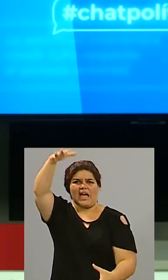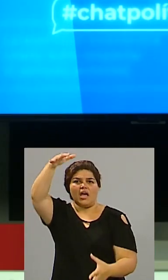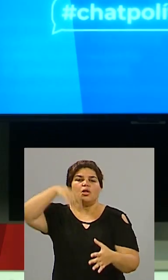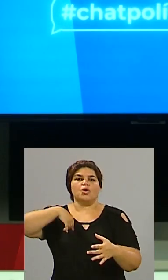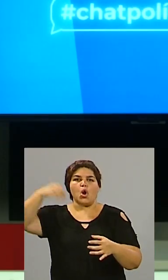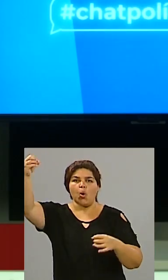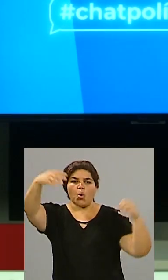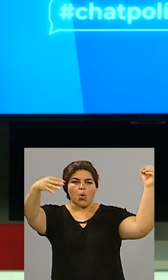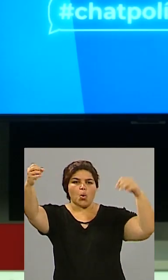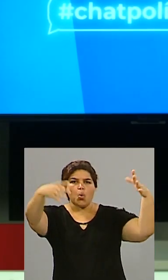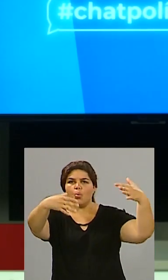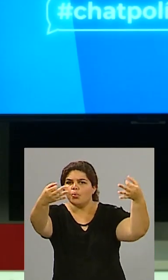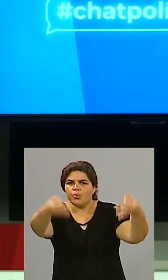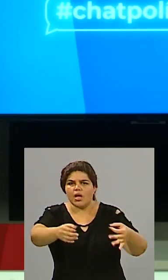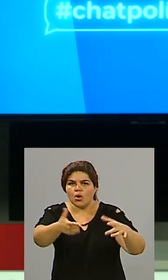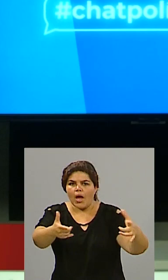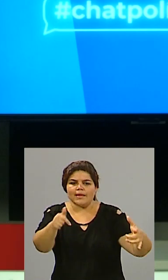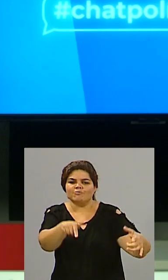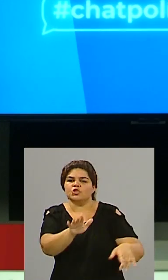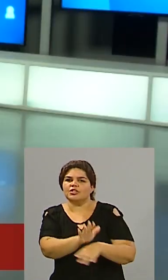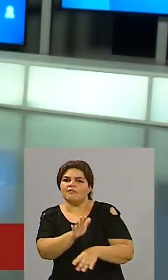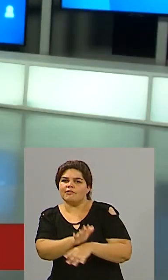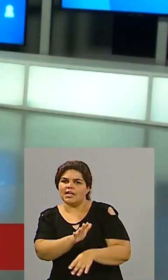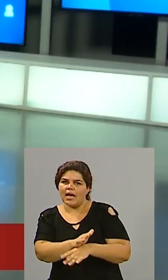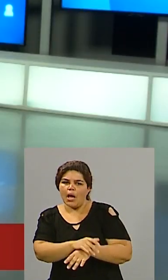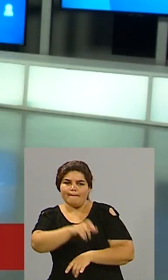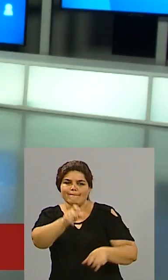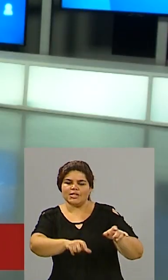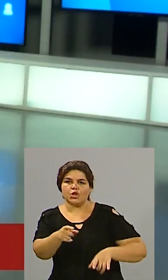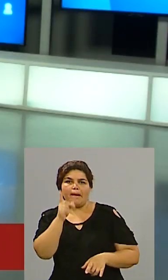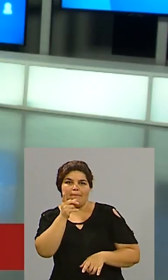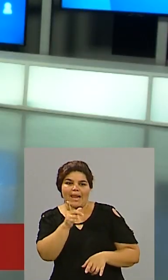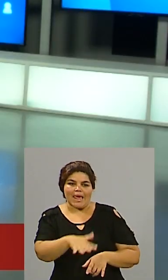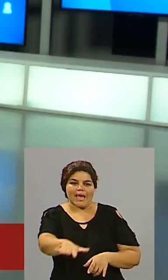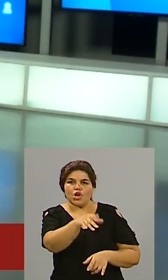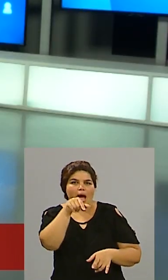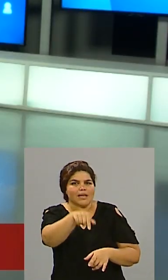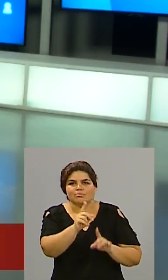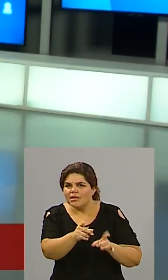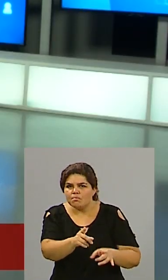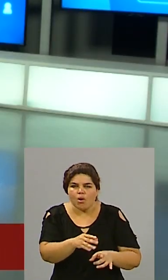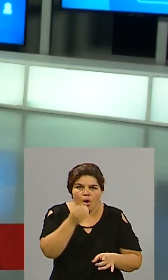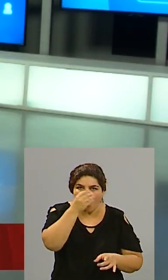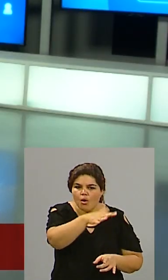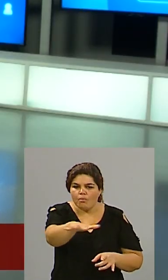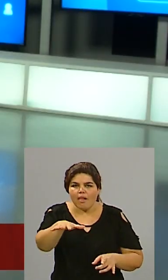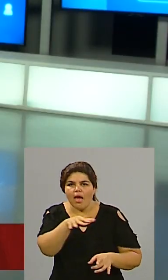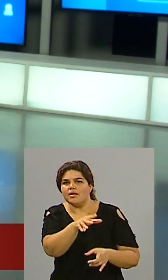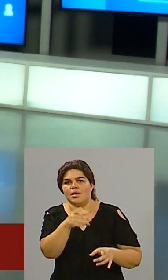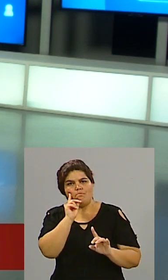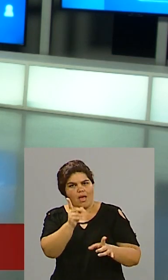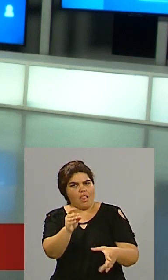adecuada, bueno, genero condiciones de vulnerabilidad para la gente. Así esa plaza esté en el centro de la urbe del departamento. Entonces